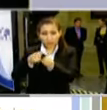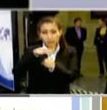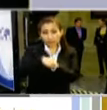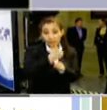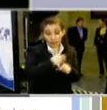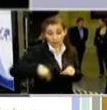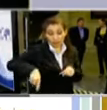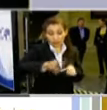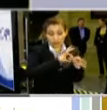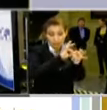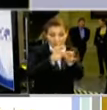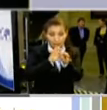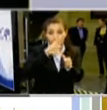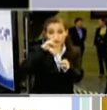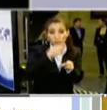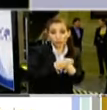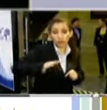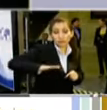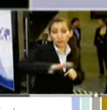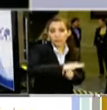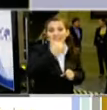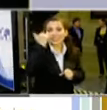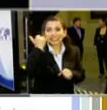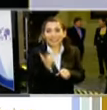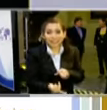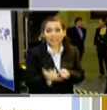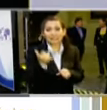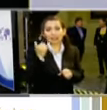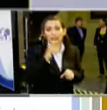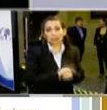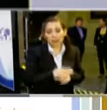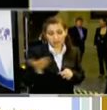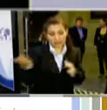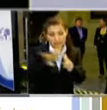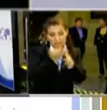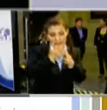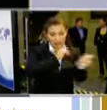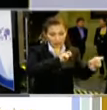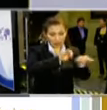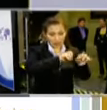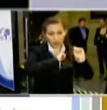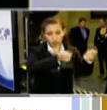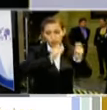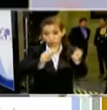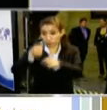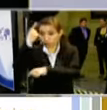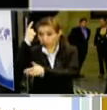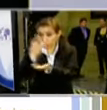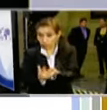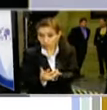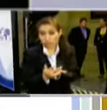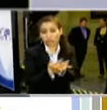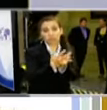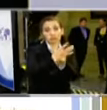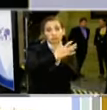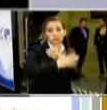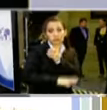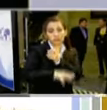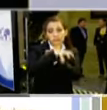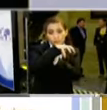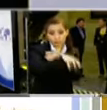la corresponsabilidad y la mejor distribución de trabajo no nada más corresponde al esfuerzo que haga